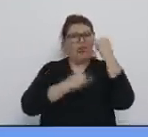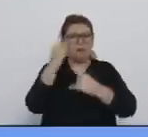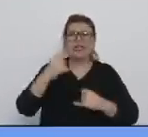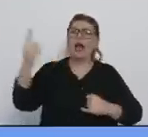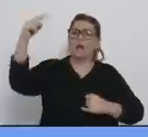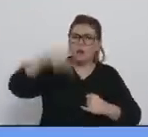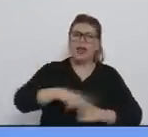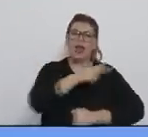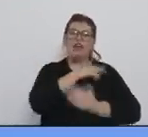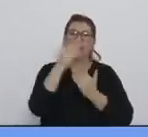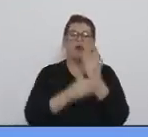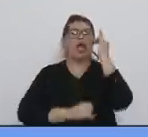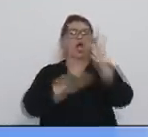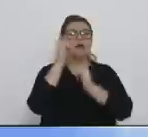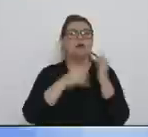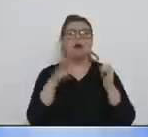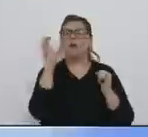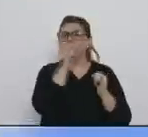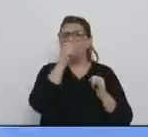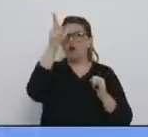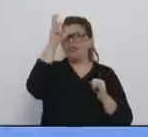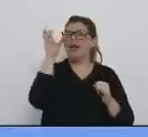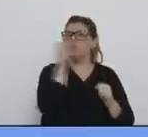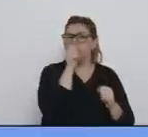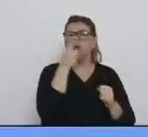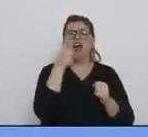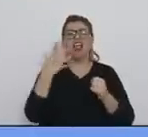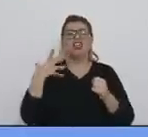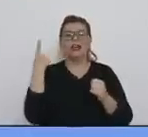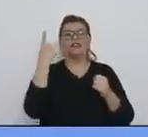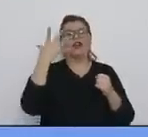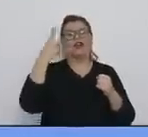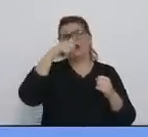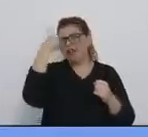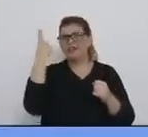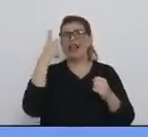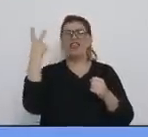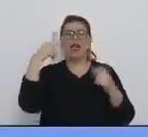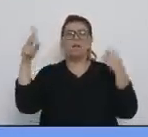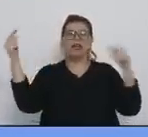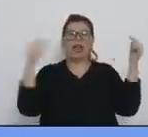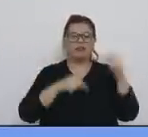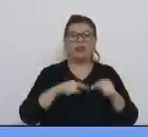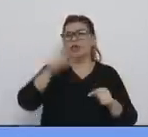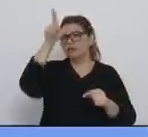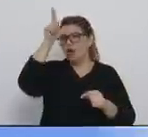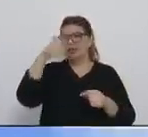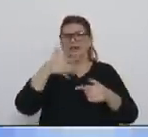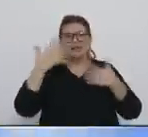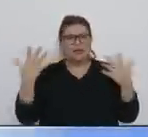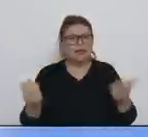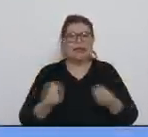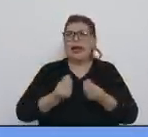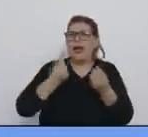expliquen que ha pasado el silencio de la policía de seguridad lo portuarias de la dirección nacional de migraciones de la policía federal argentina en las